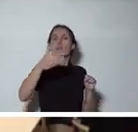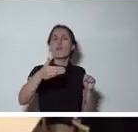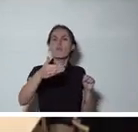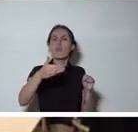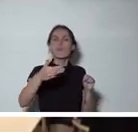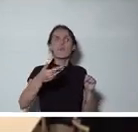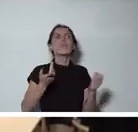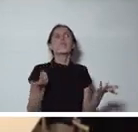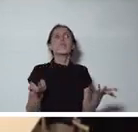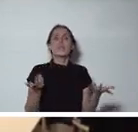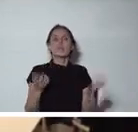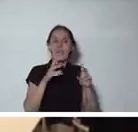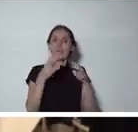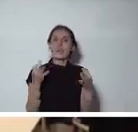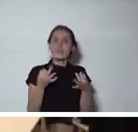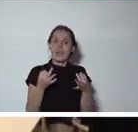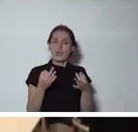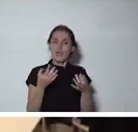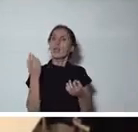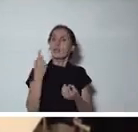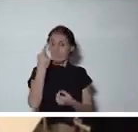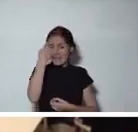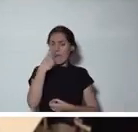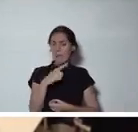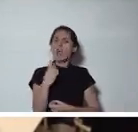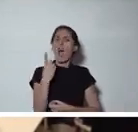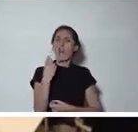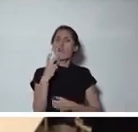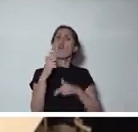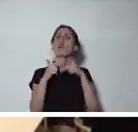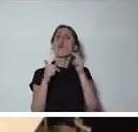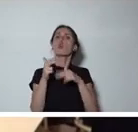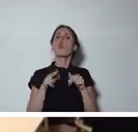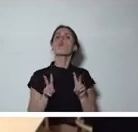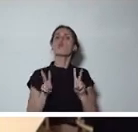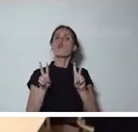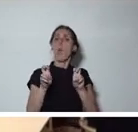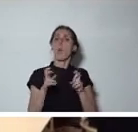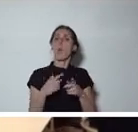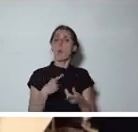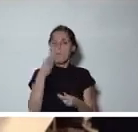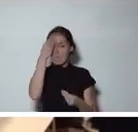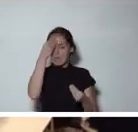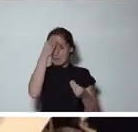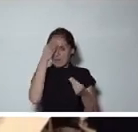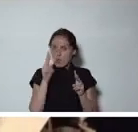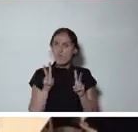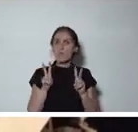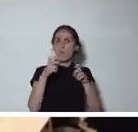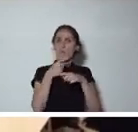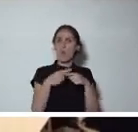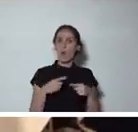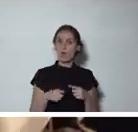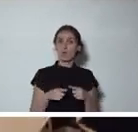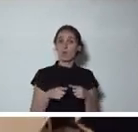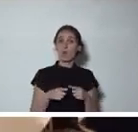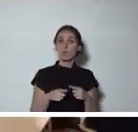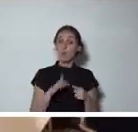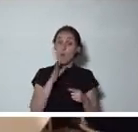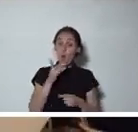obligación de construirla es una obligación de este momento es una obligación porque lo que construyamos seguramente va a